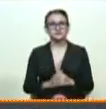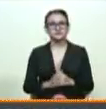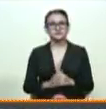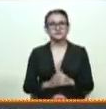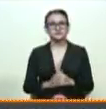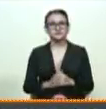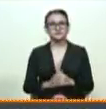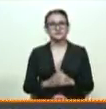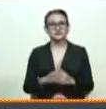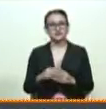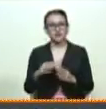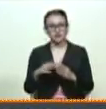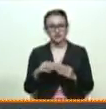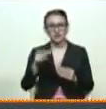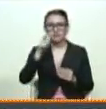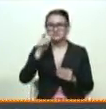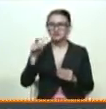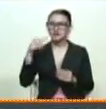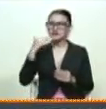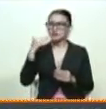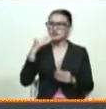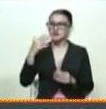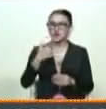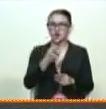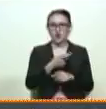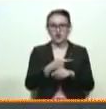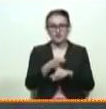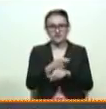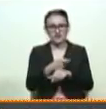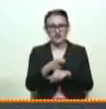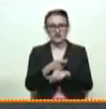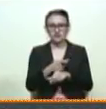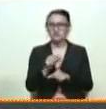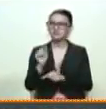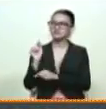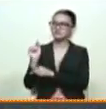señores imperialistas del gobierno de los Estados Unidos. No